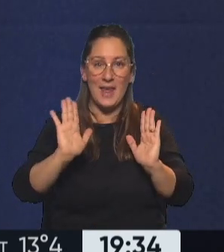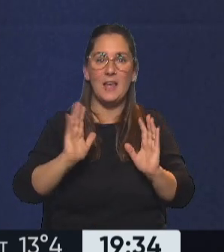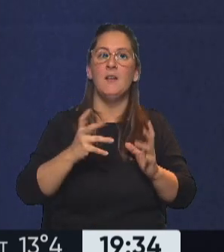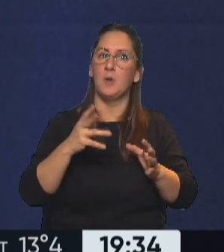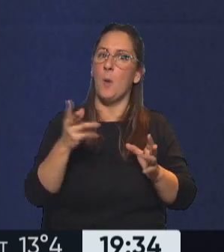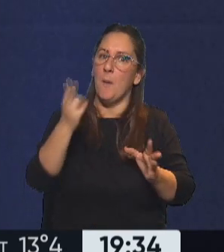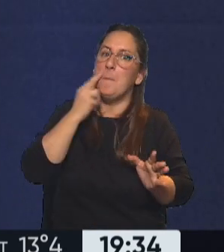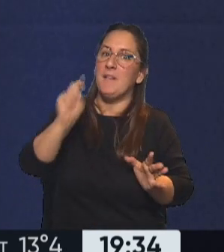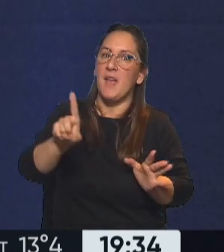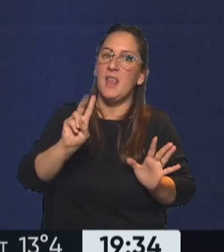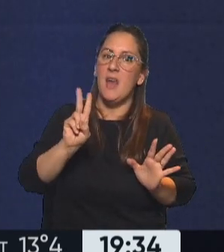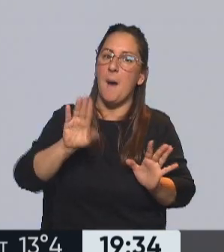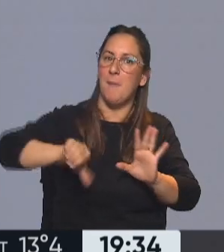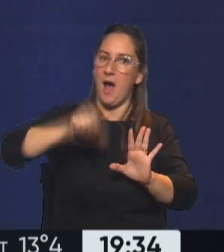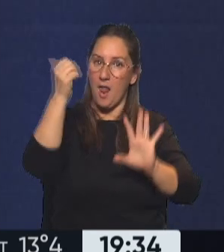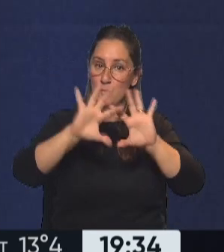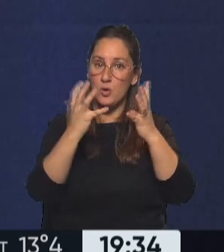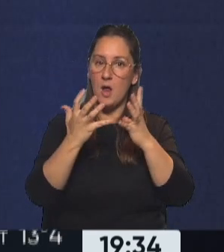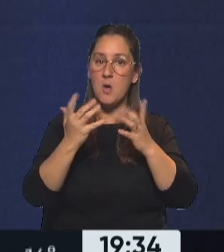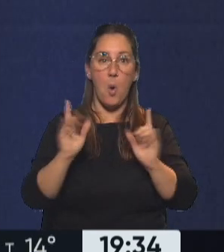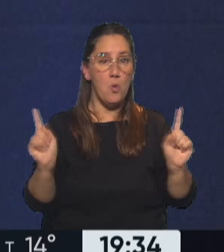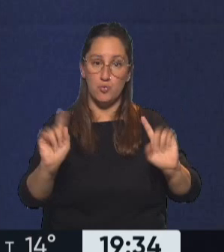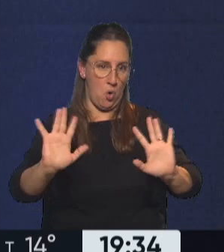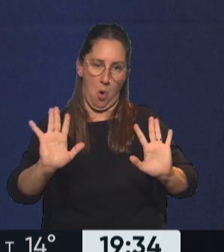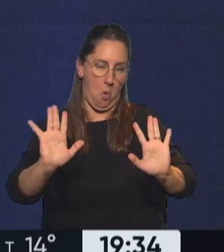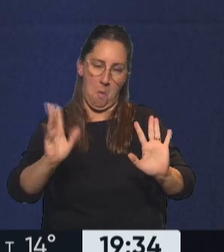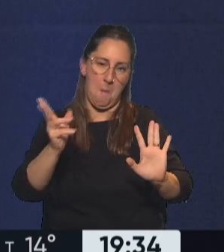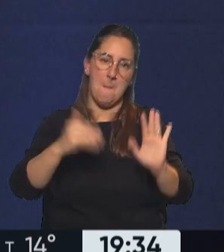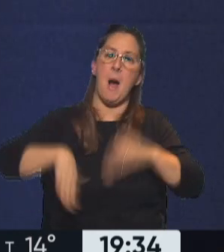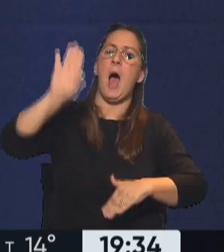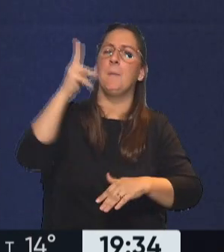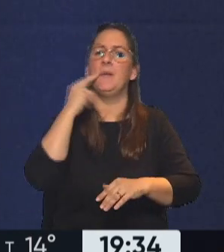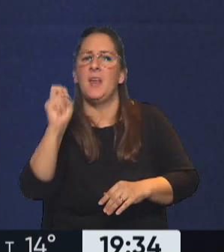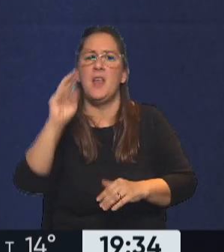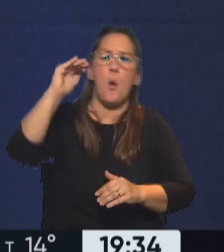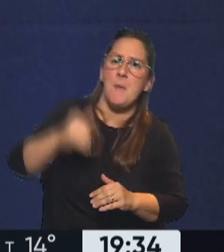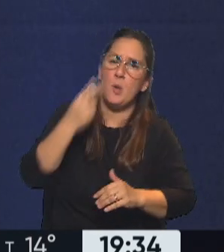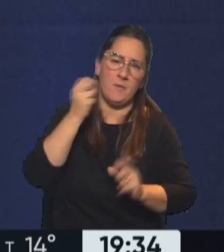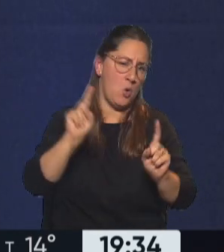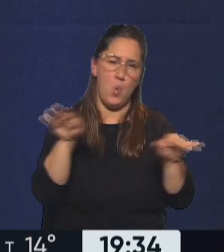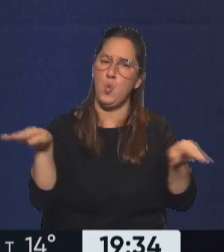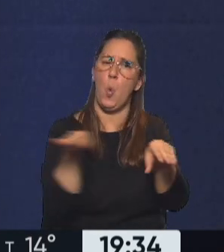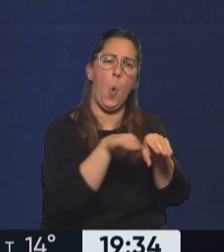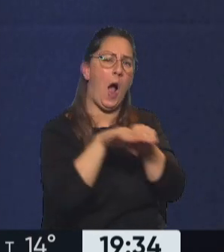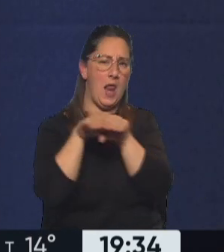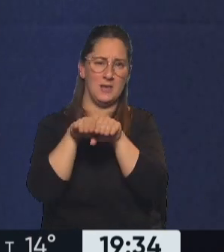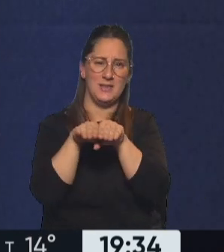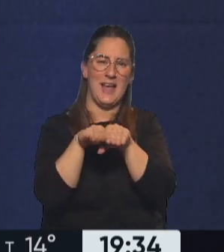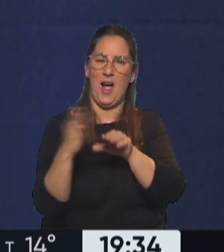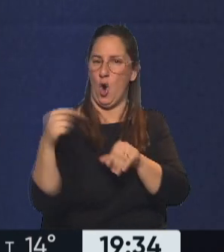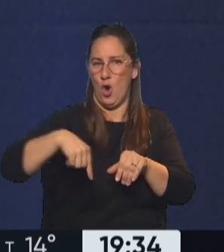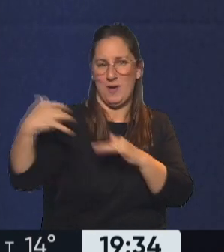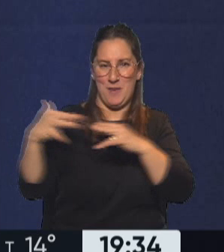gran favorita del Mundial. No somos ni más ni menos candidato que otros y por haber ganado este